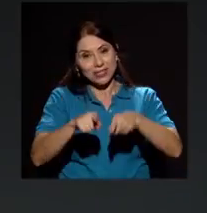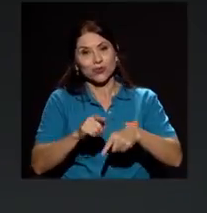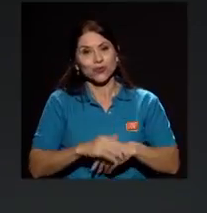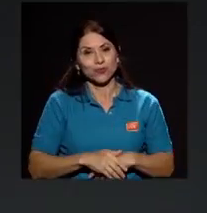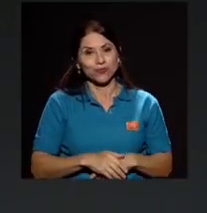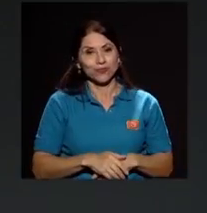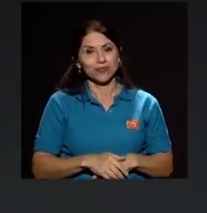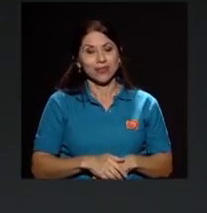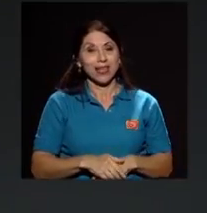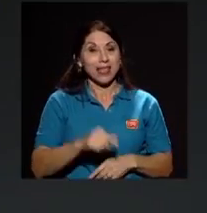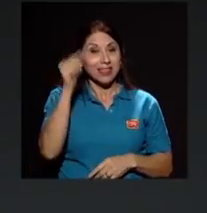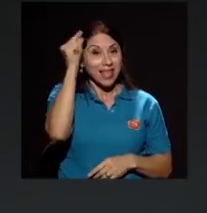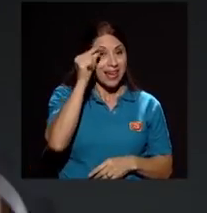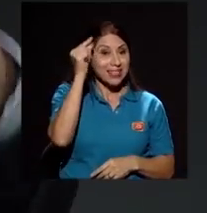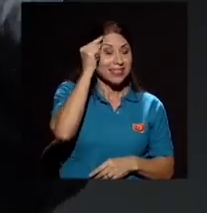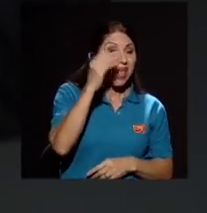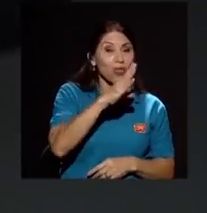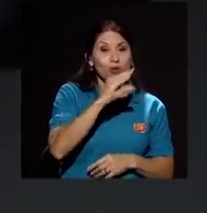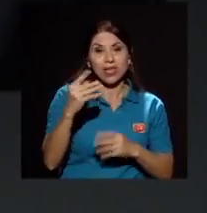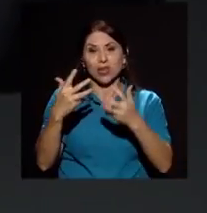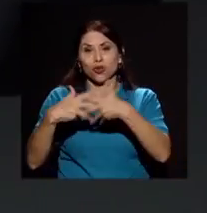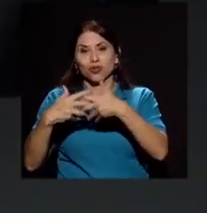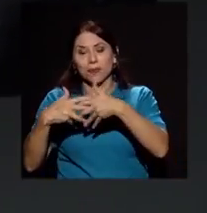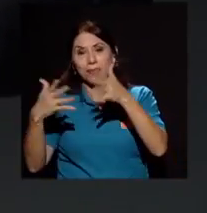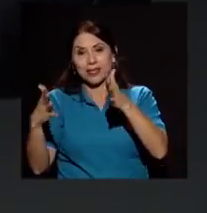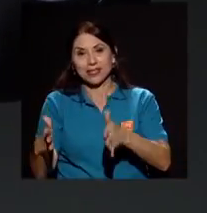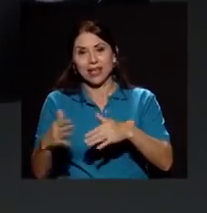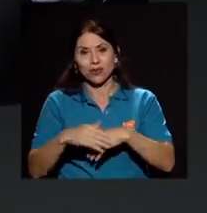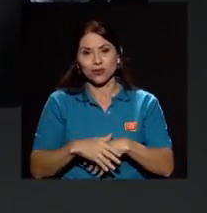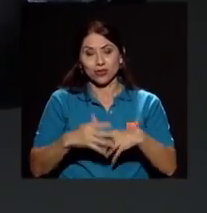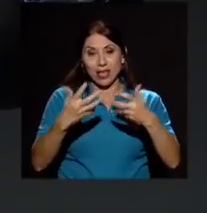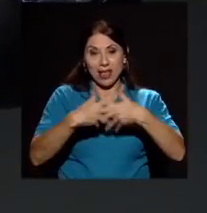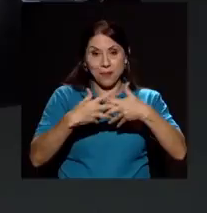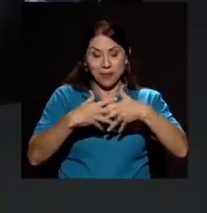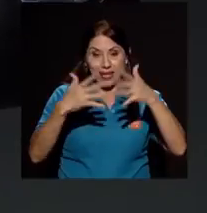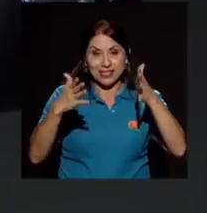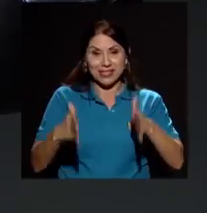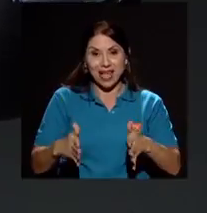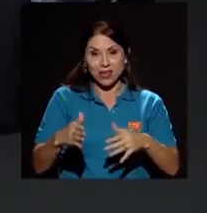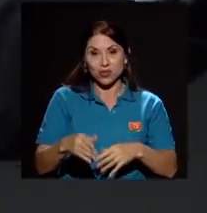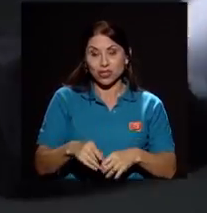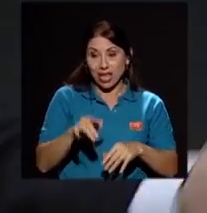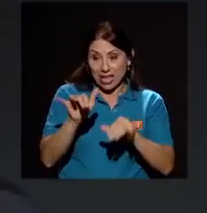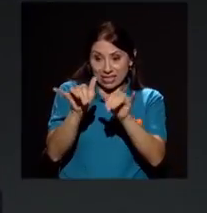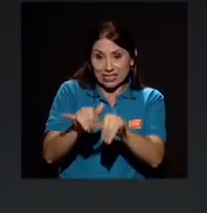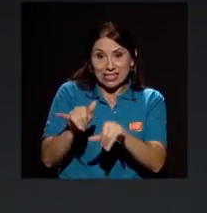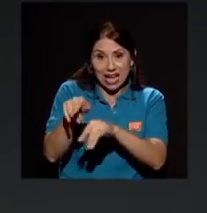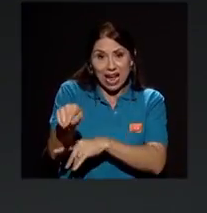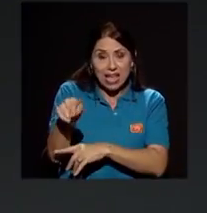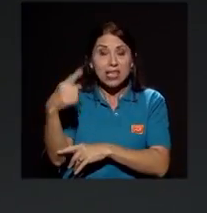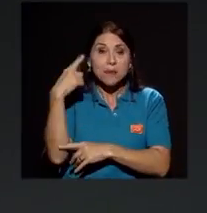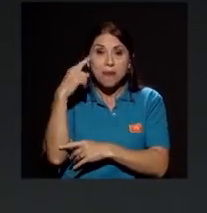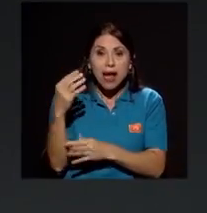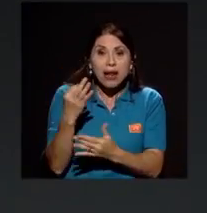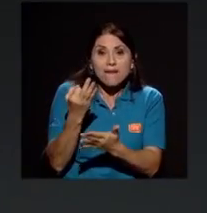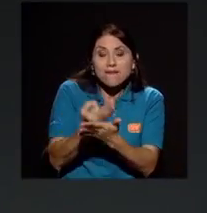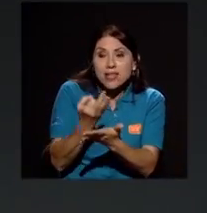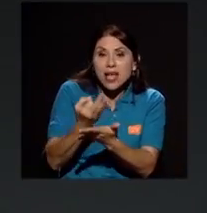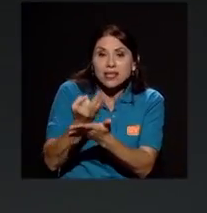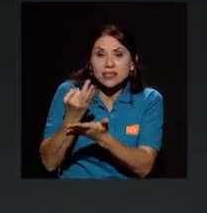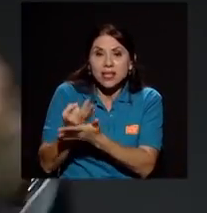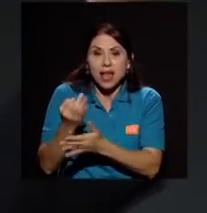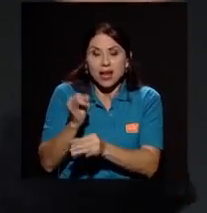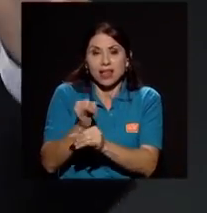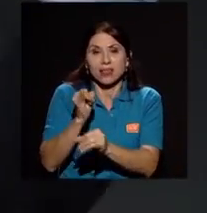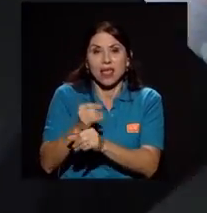estado y los empresarios y los empresarios están ahí para financiar a la entidad y para darle línea